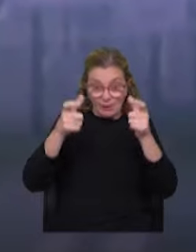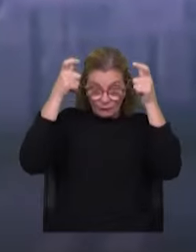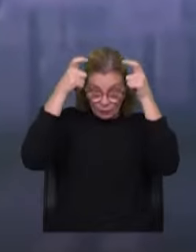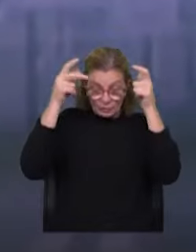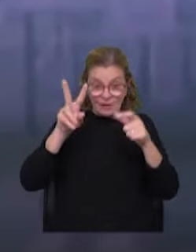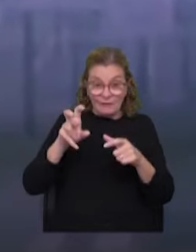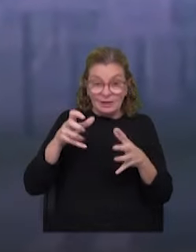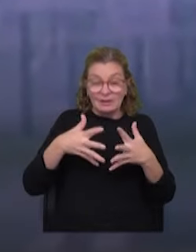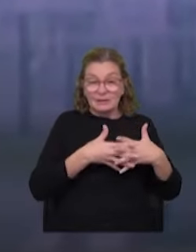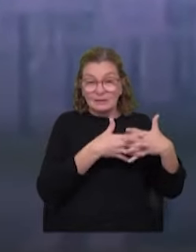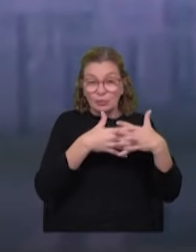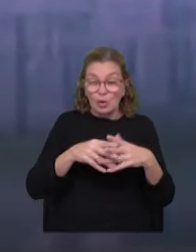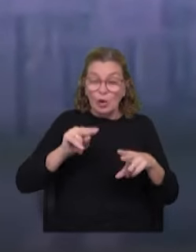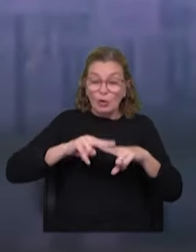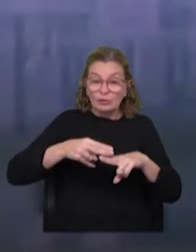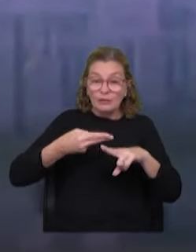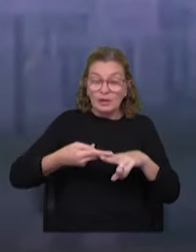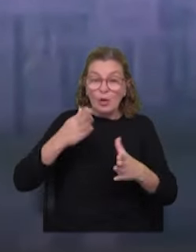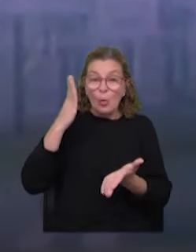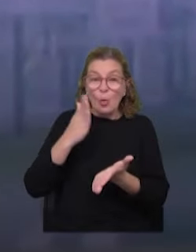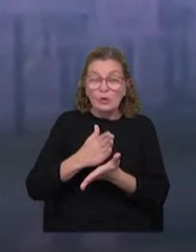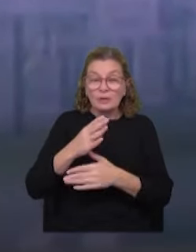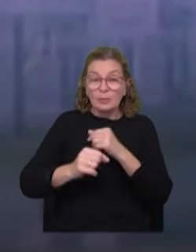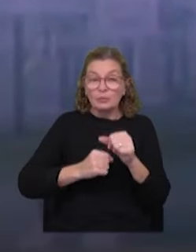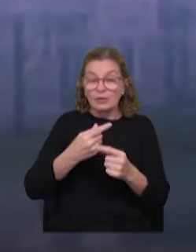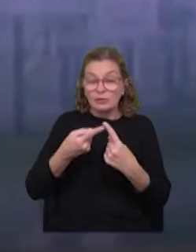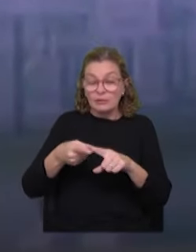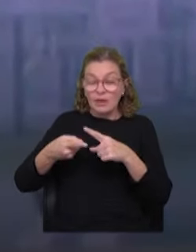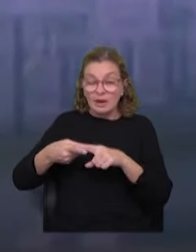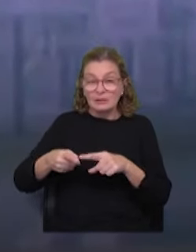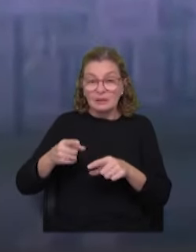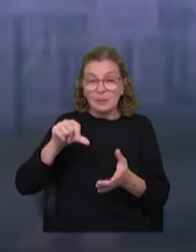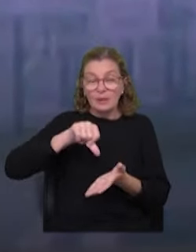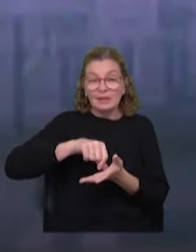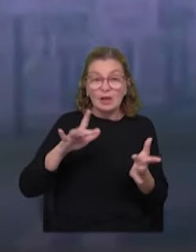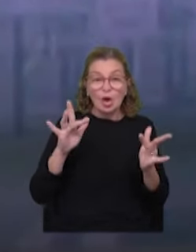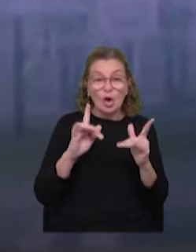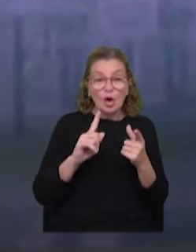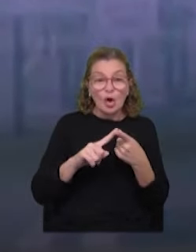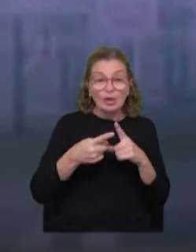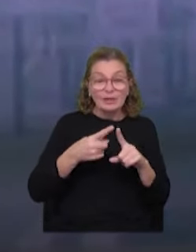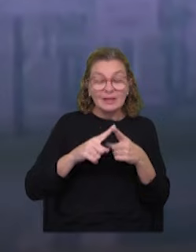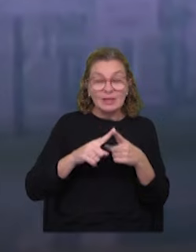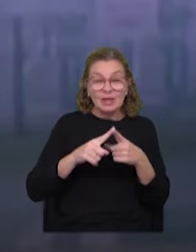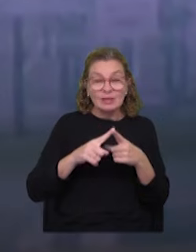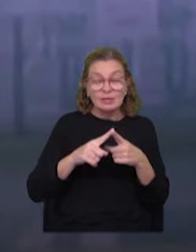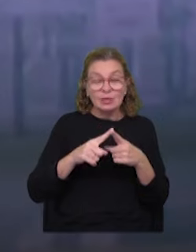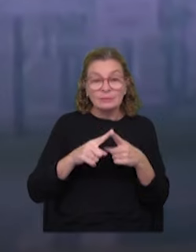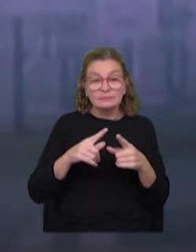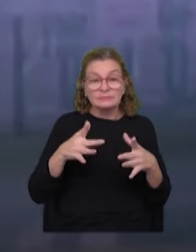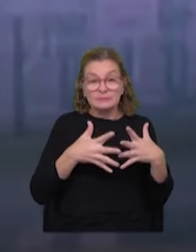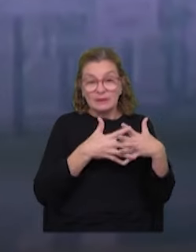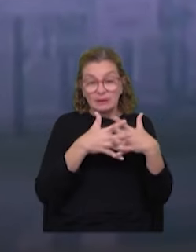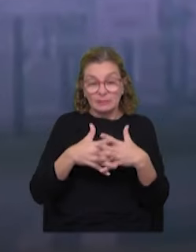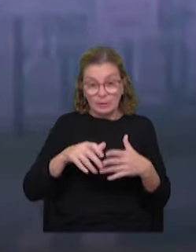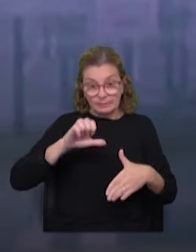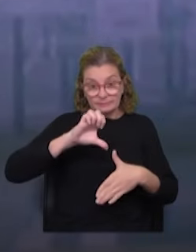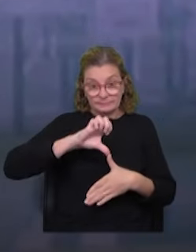estadounidenses se ha repetido en los últimos años en varios países coincidiendo con la estrategia del Comando sur de los Estados Unidos para América